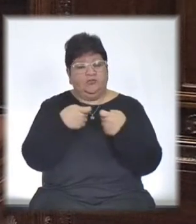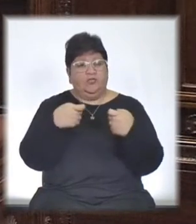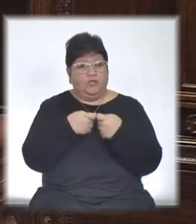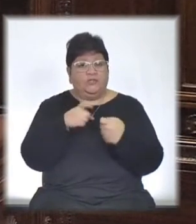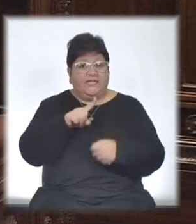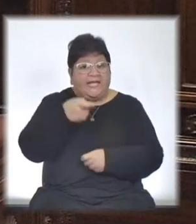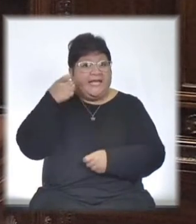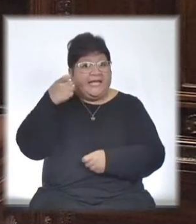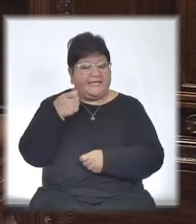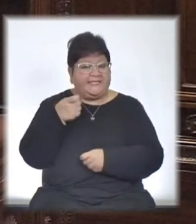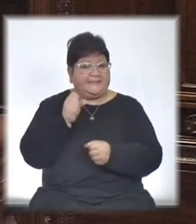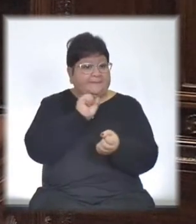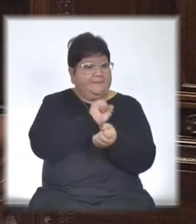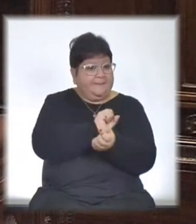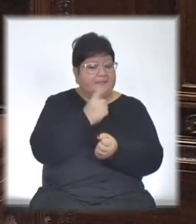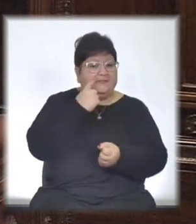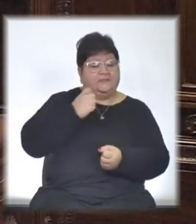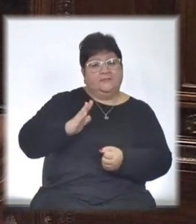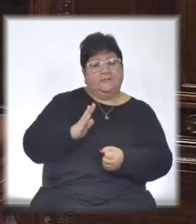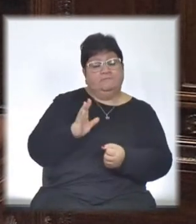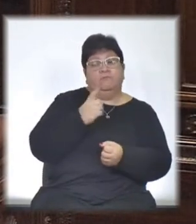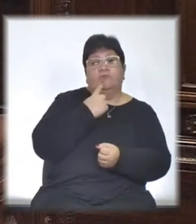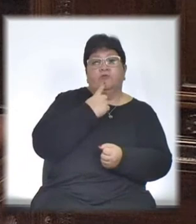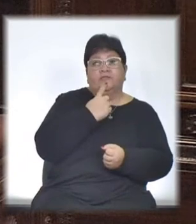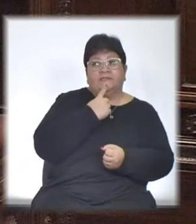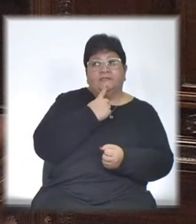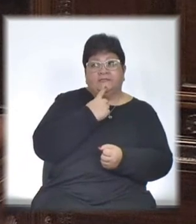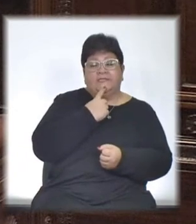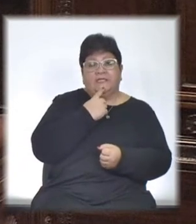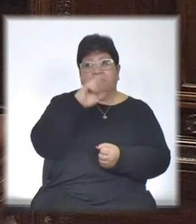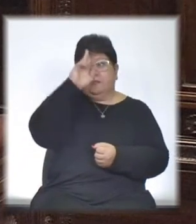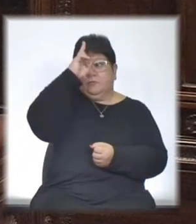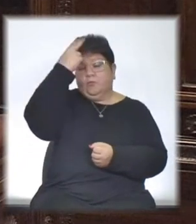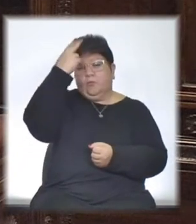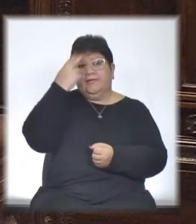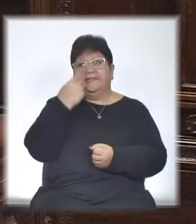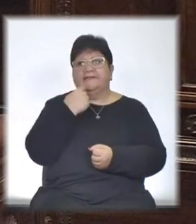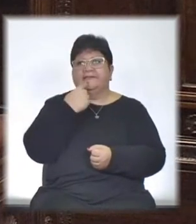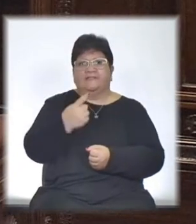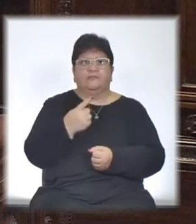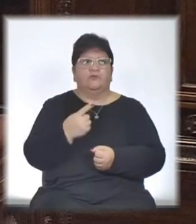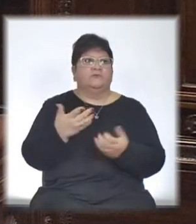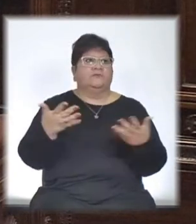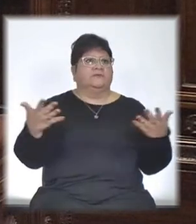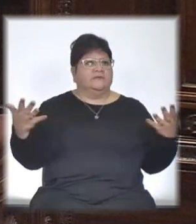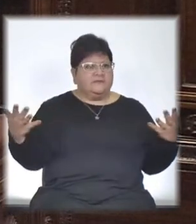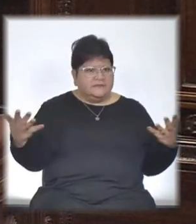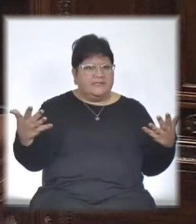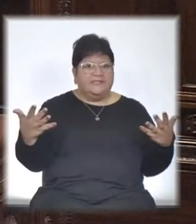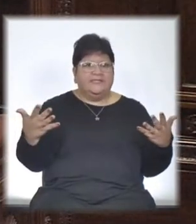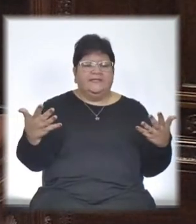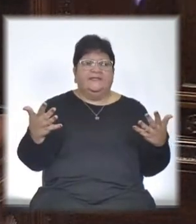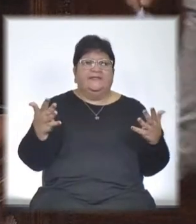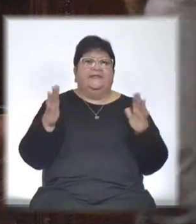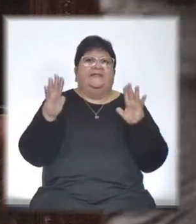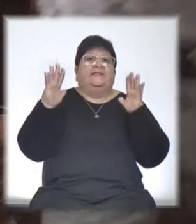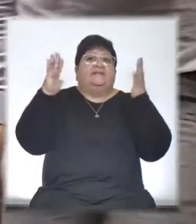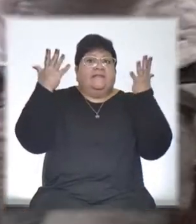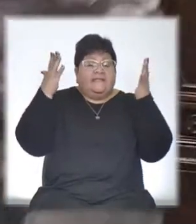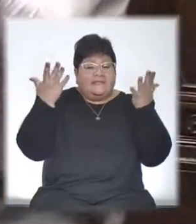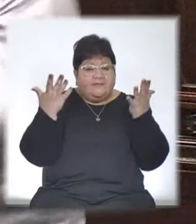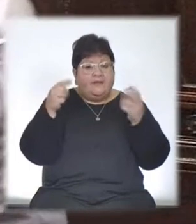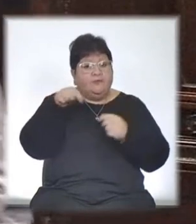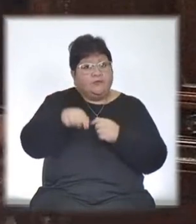Uruguay, manifestaba: celebramos el Día de la y del Preso Político en este lugar